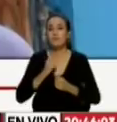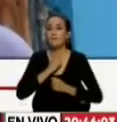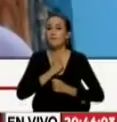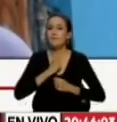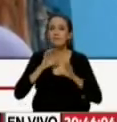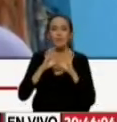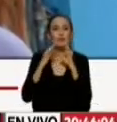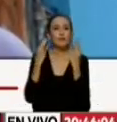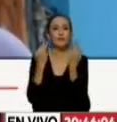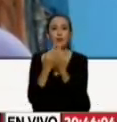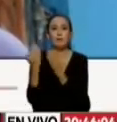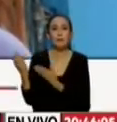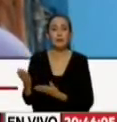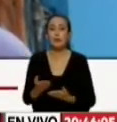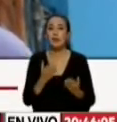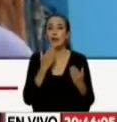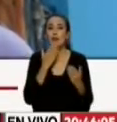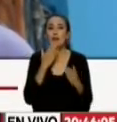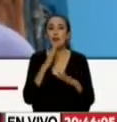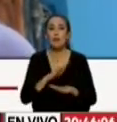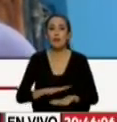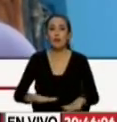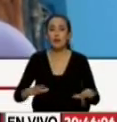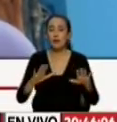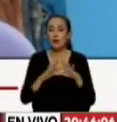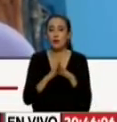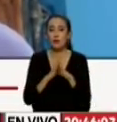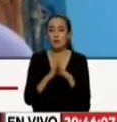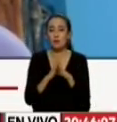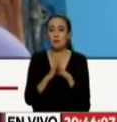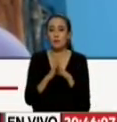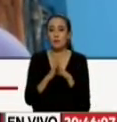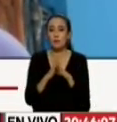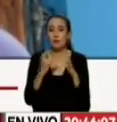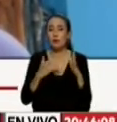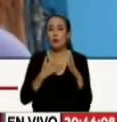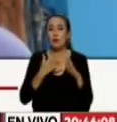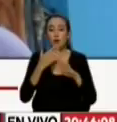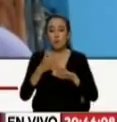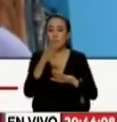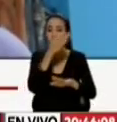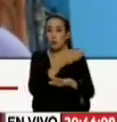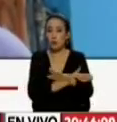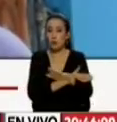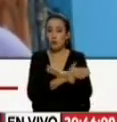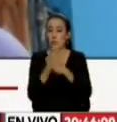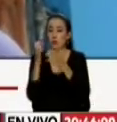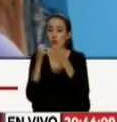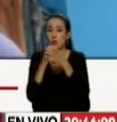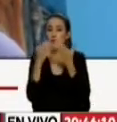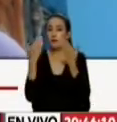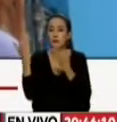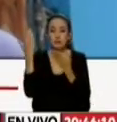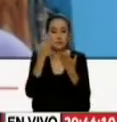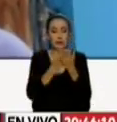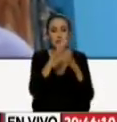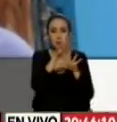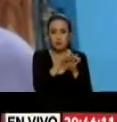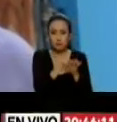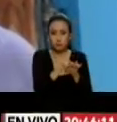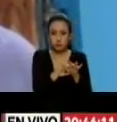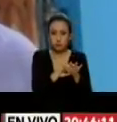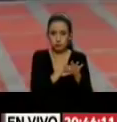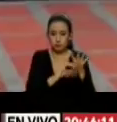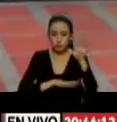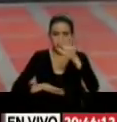familia. Averiguar cómo está la situación, porque ha estado yendo bastante lenta